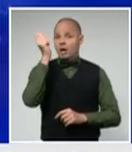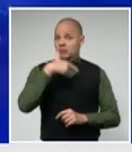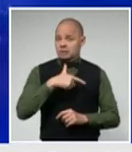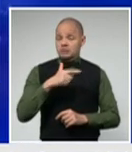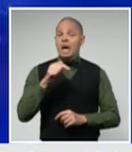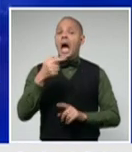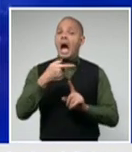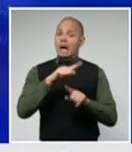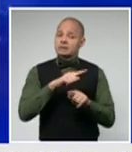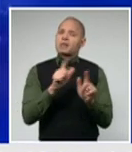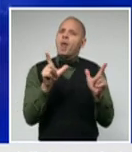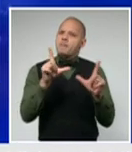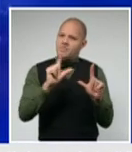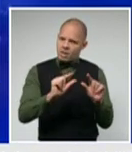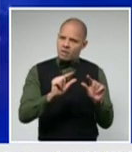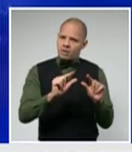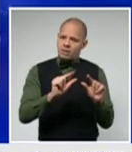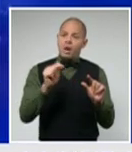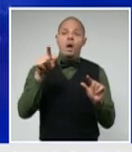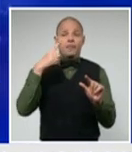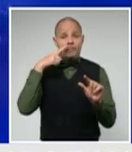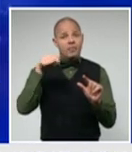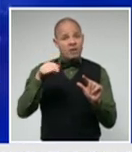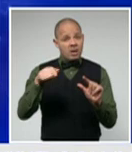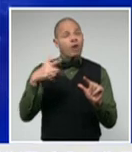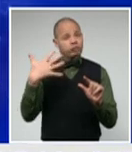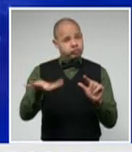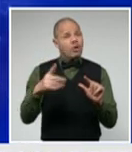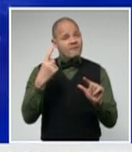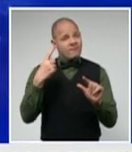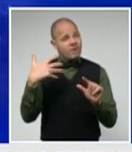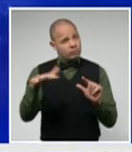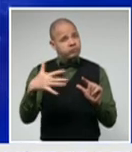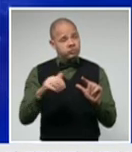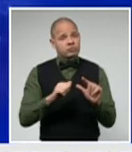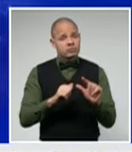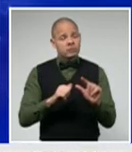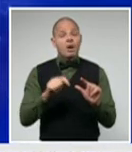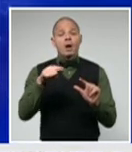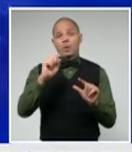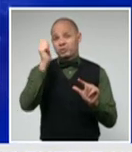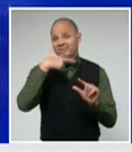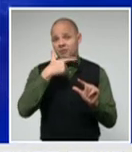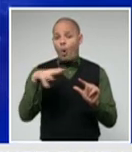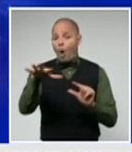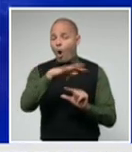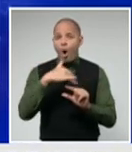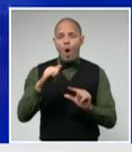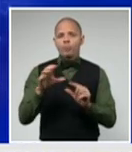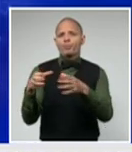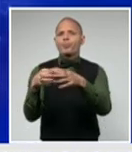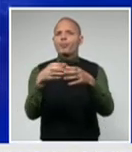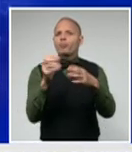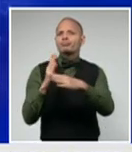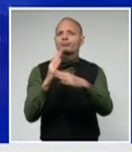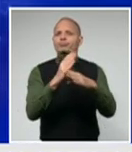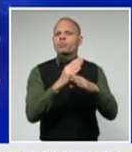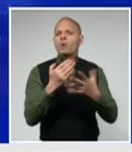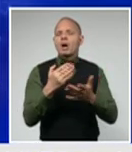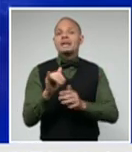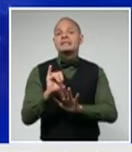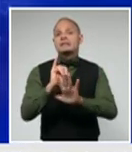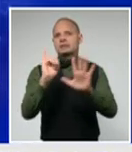ido disminuyendo, pues todavía Ciego de Ávila con 6 eventos, pues 3 en el municipio de